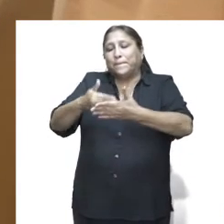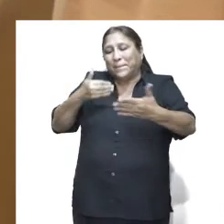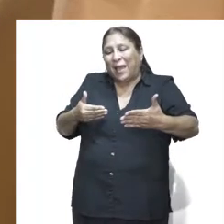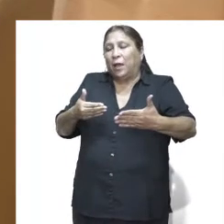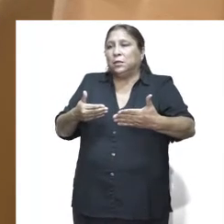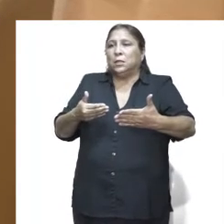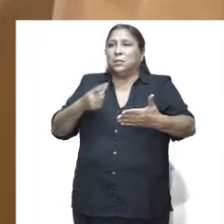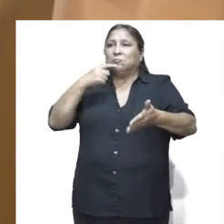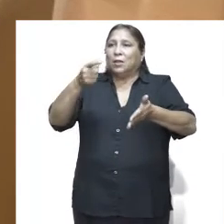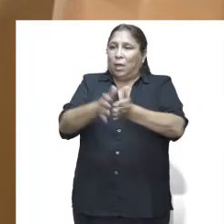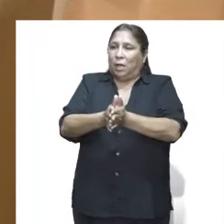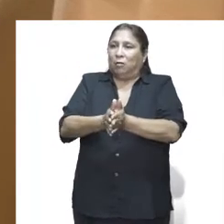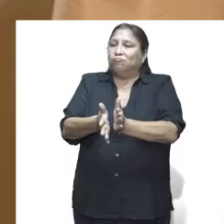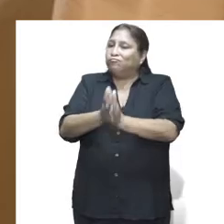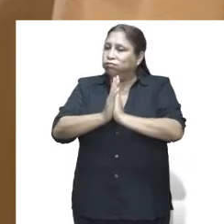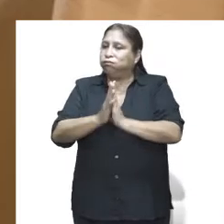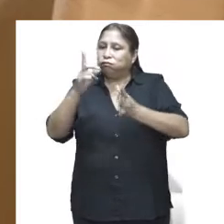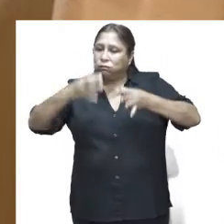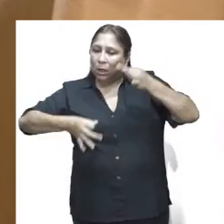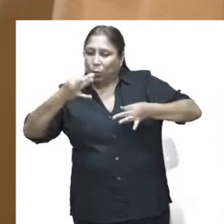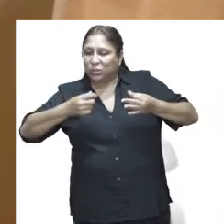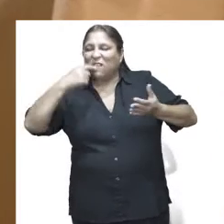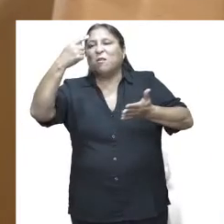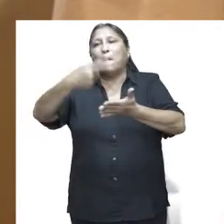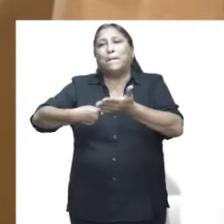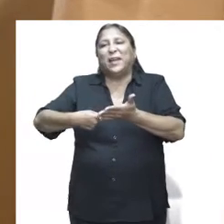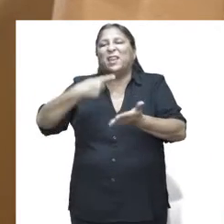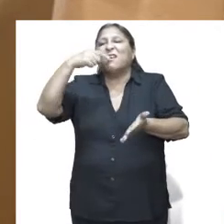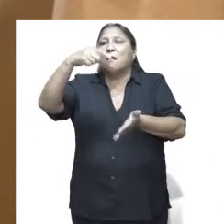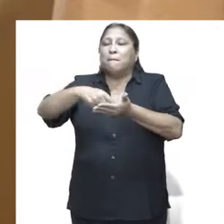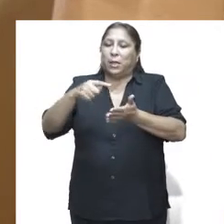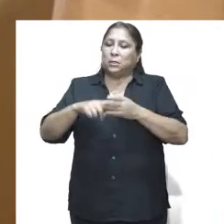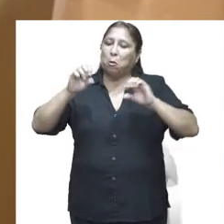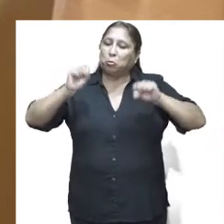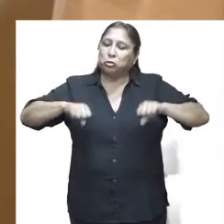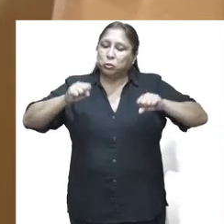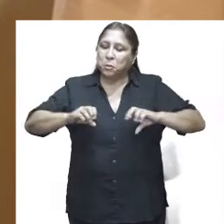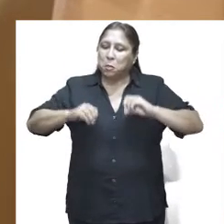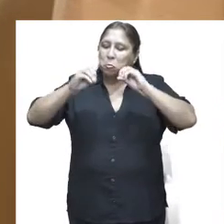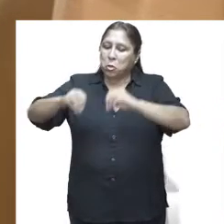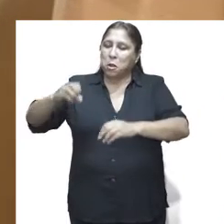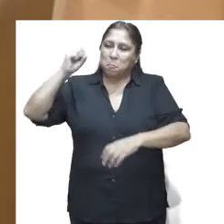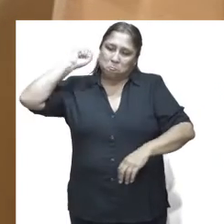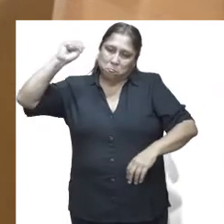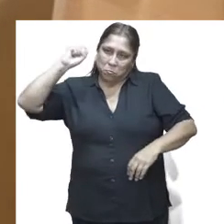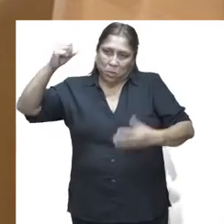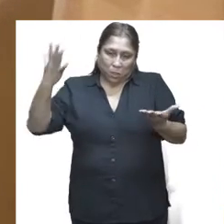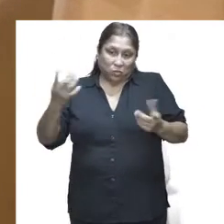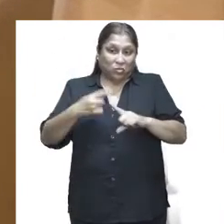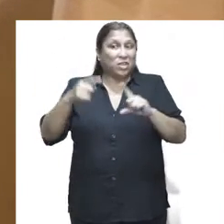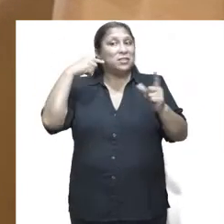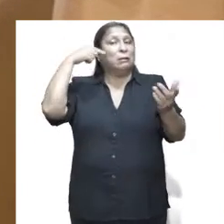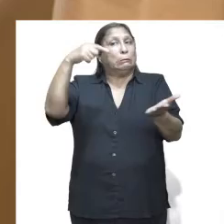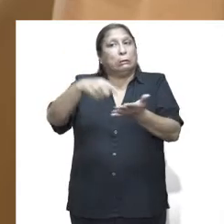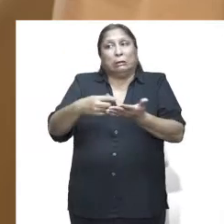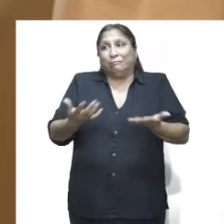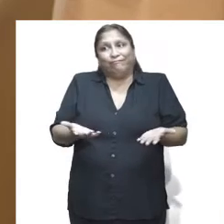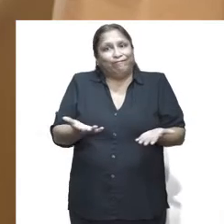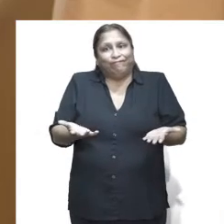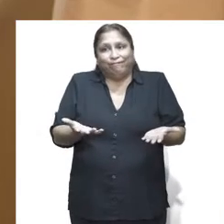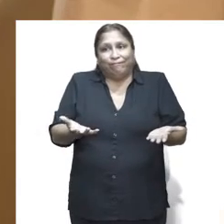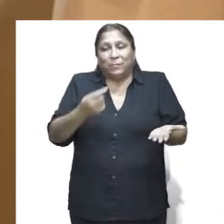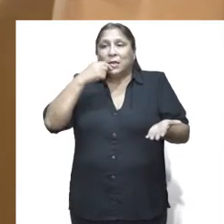el reconocimiento judicial para esta posibilidad de ejercicio del derecho, y es algo con lo cual, bueno, se